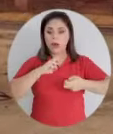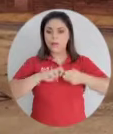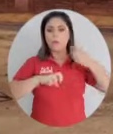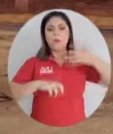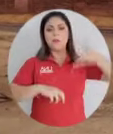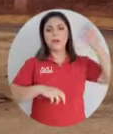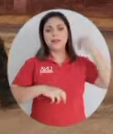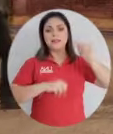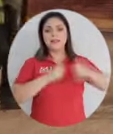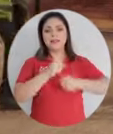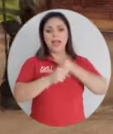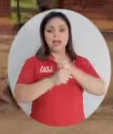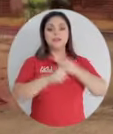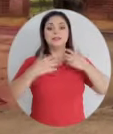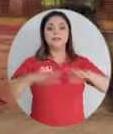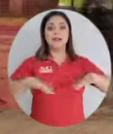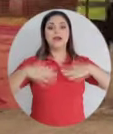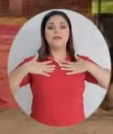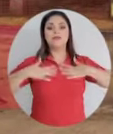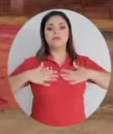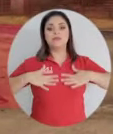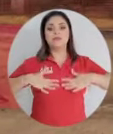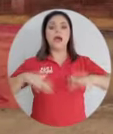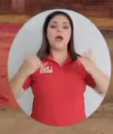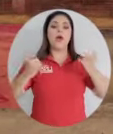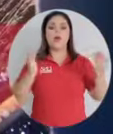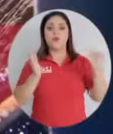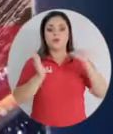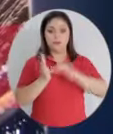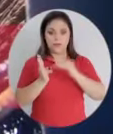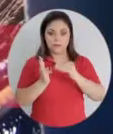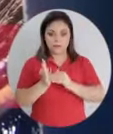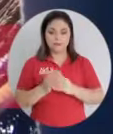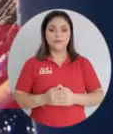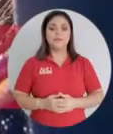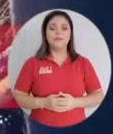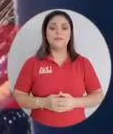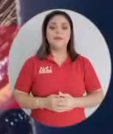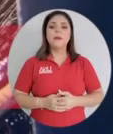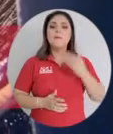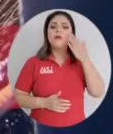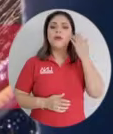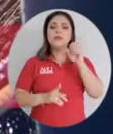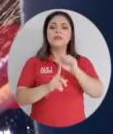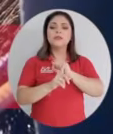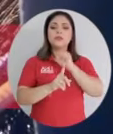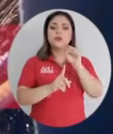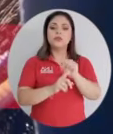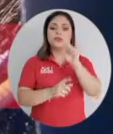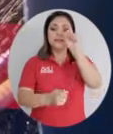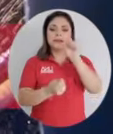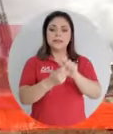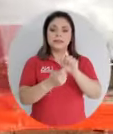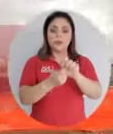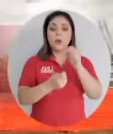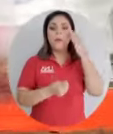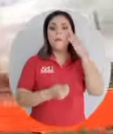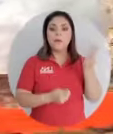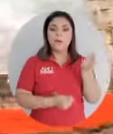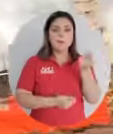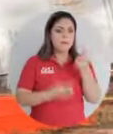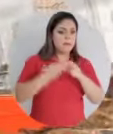una década de habernos sacado ese problema de encima, con una situación muy